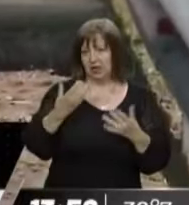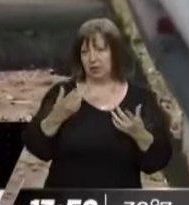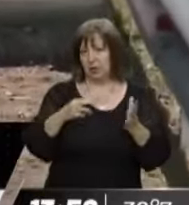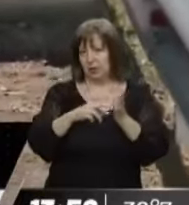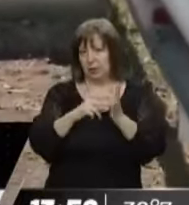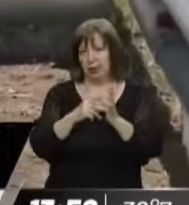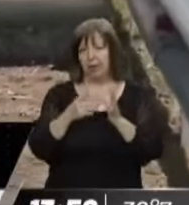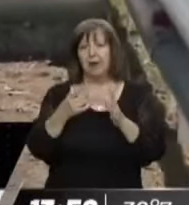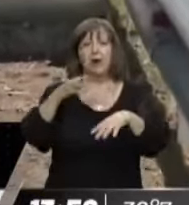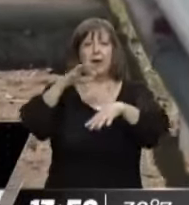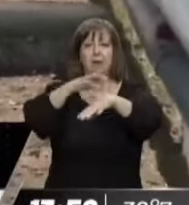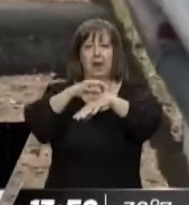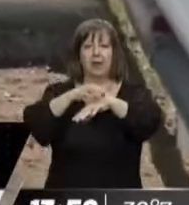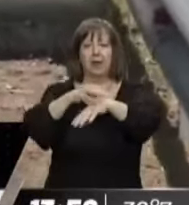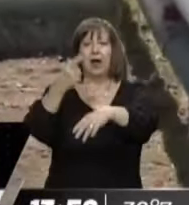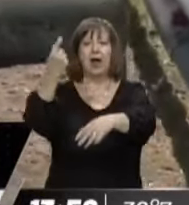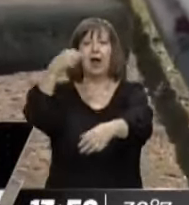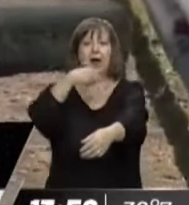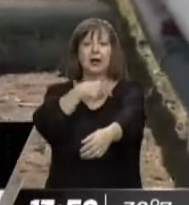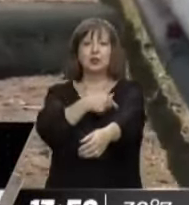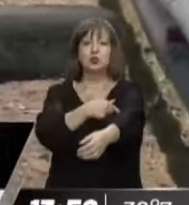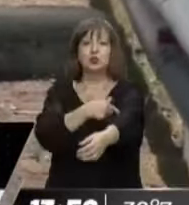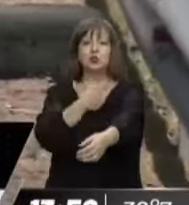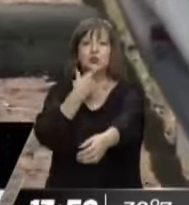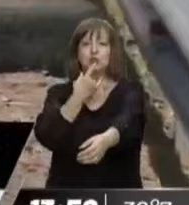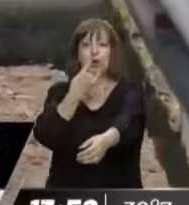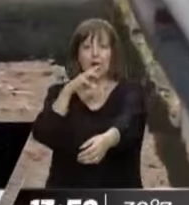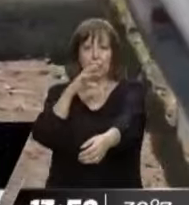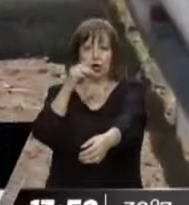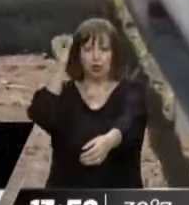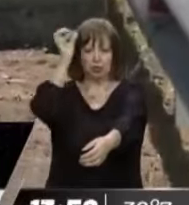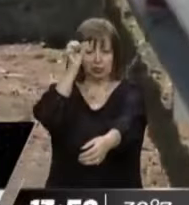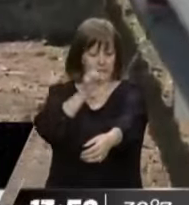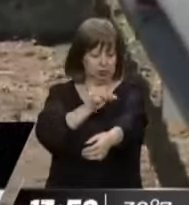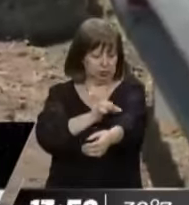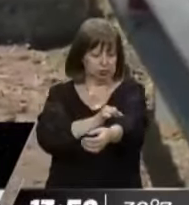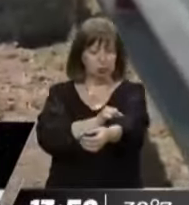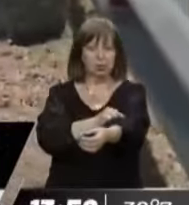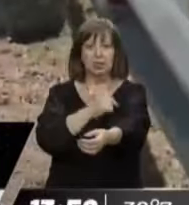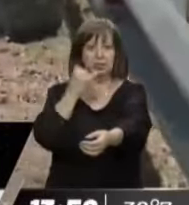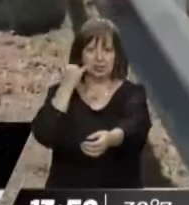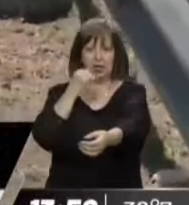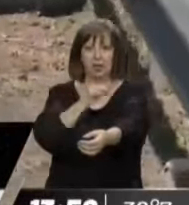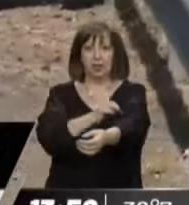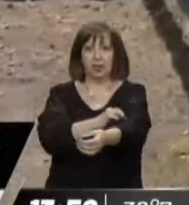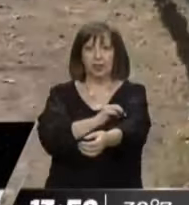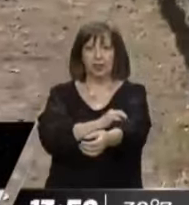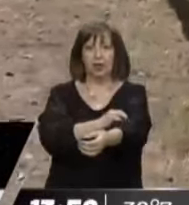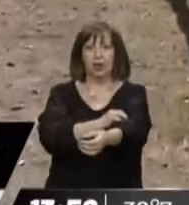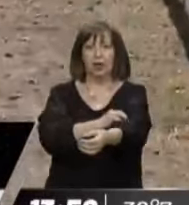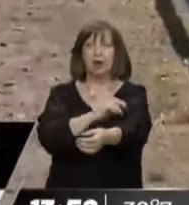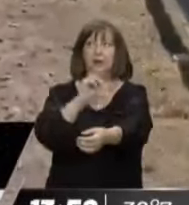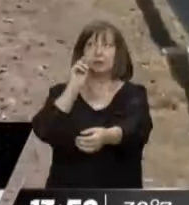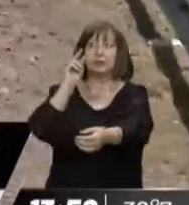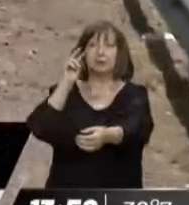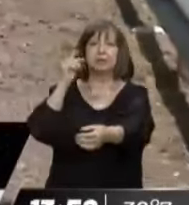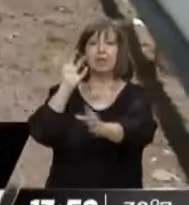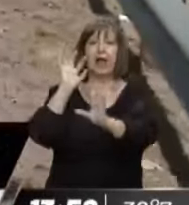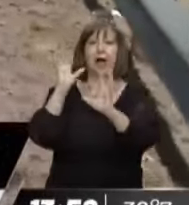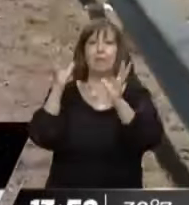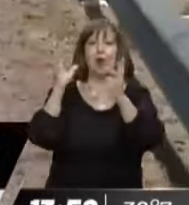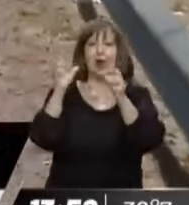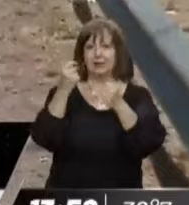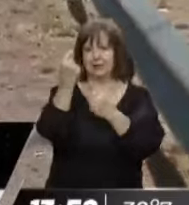siendo controlado, está con un suero dentro de la ambulancia que tenemos primera, cuando uno se dirige hacia el norte, y en